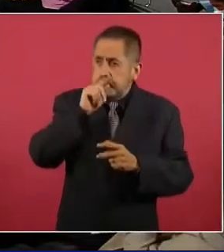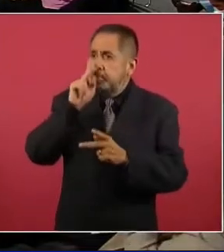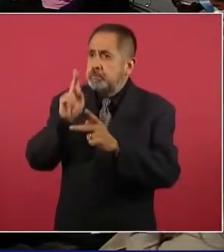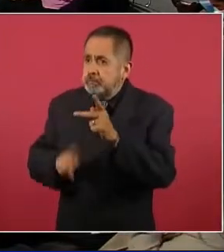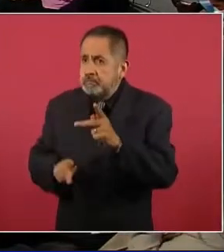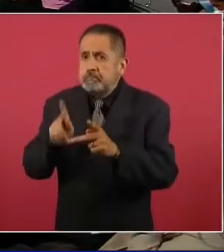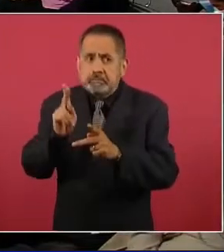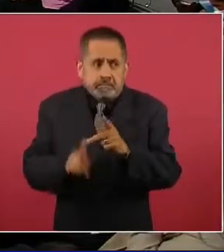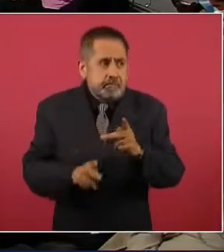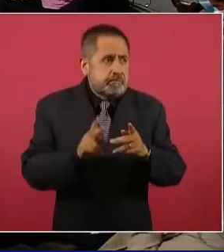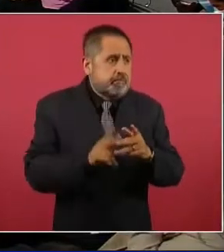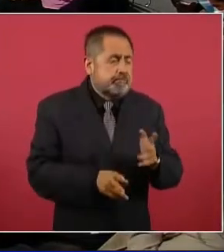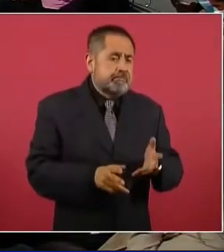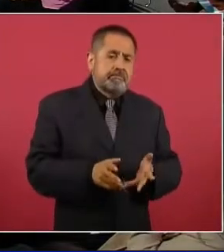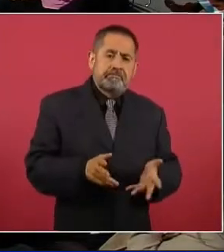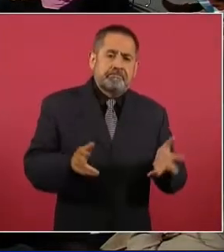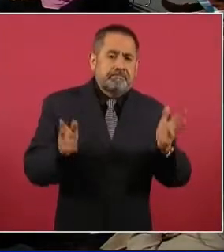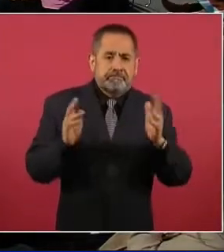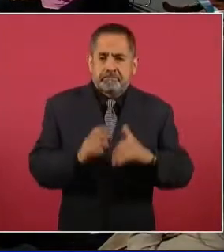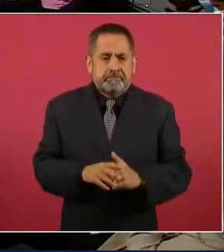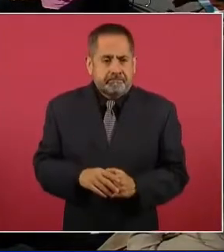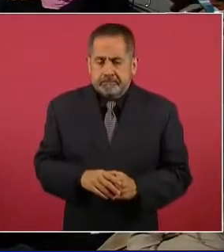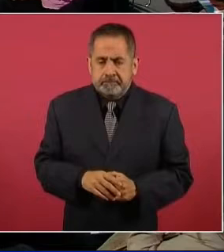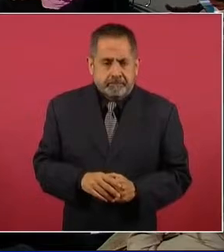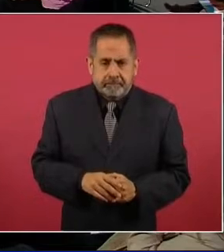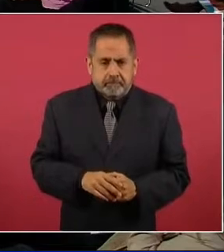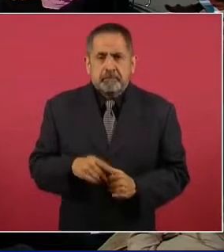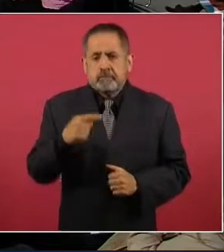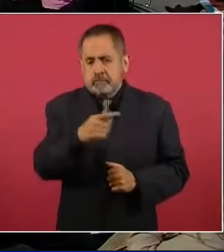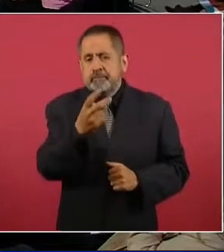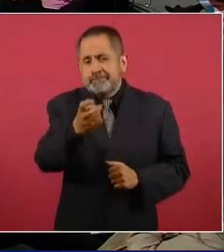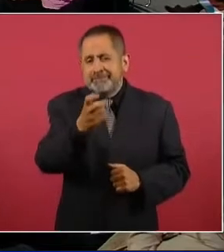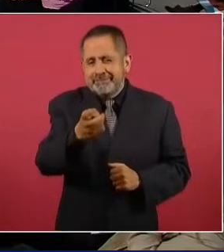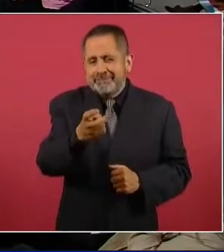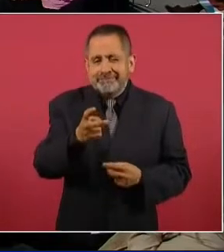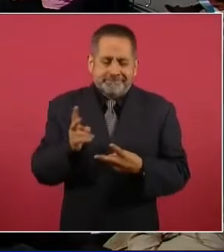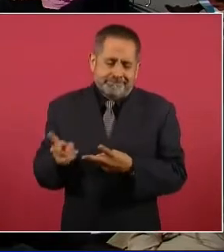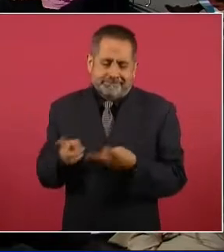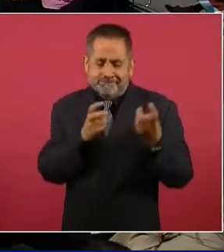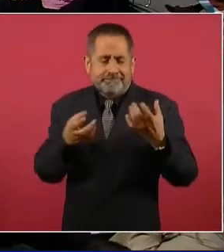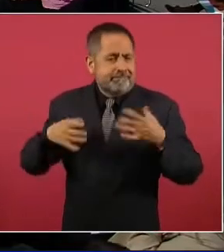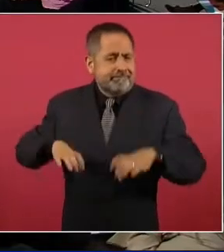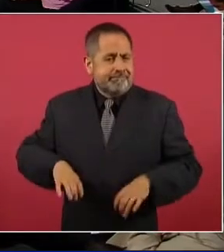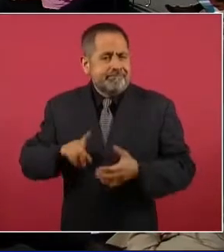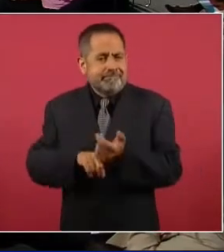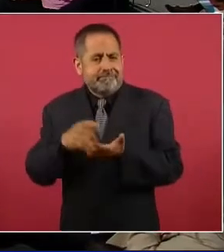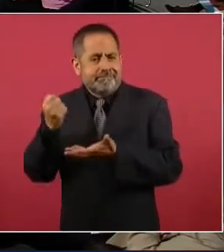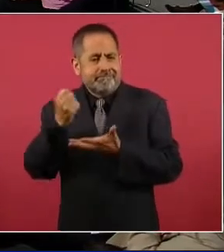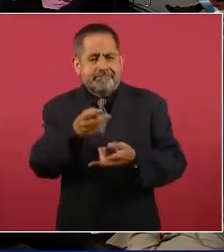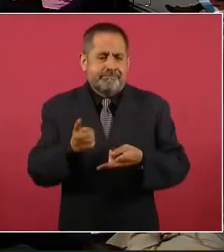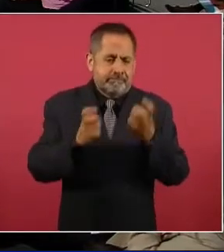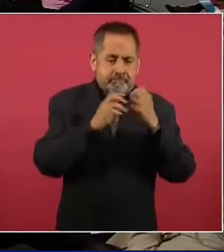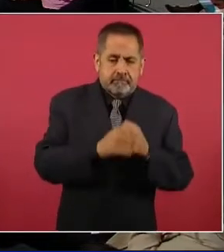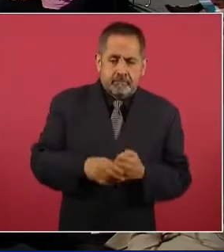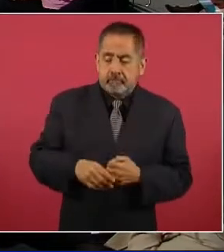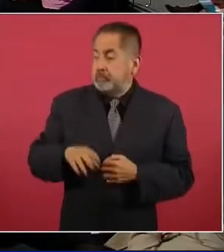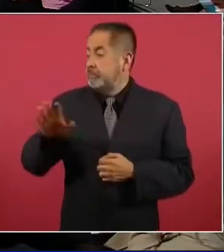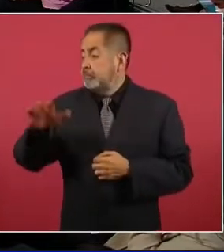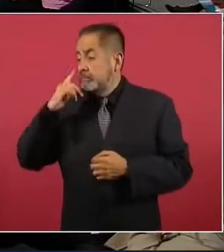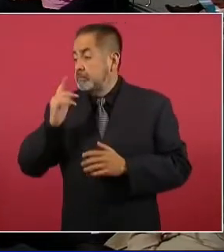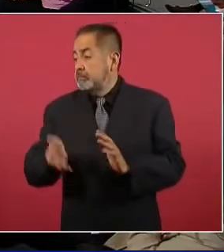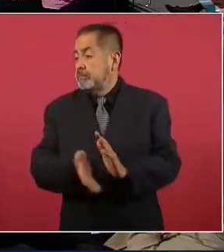porque era una forma de robarse el dinero del presupuesto, empezar la